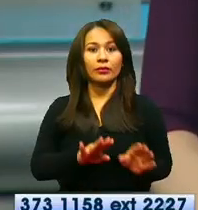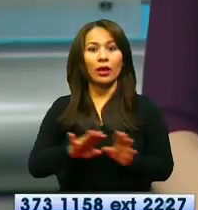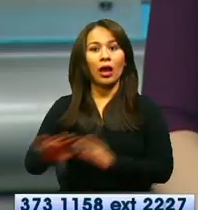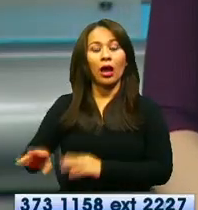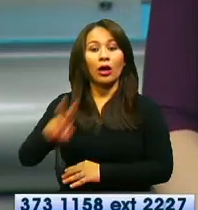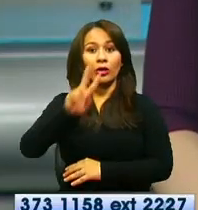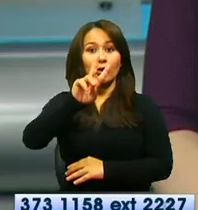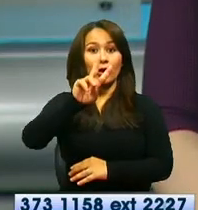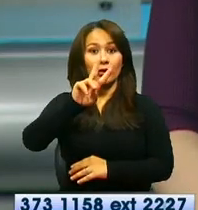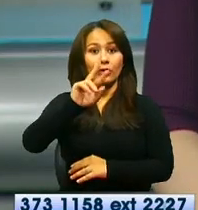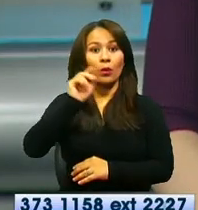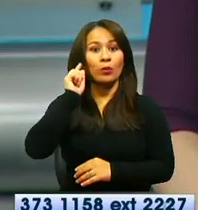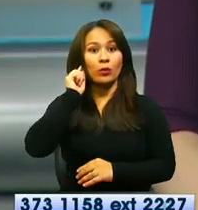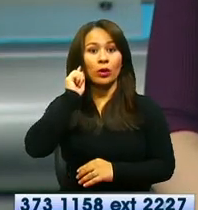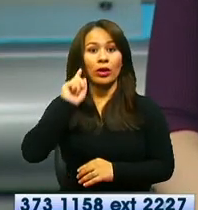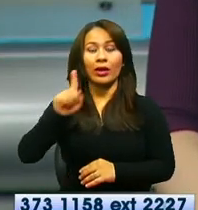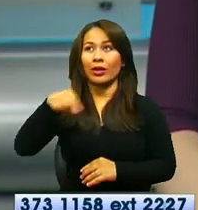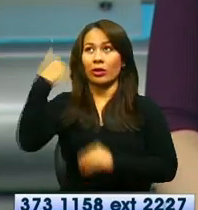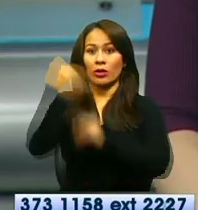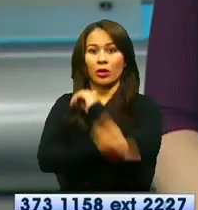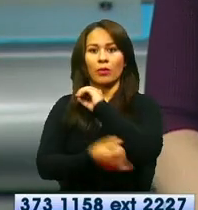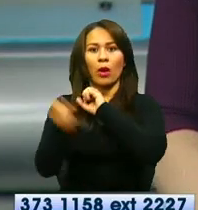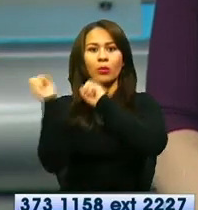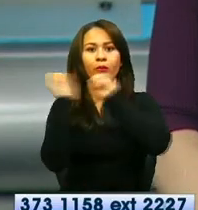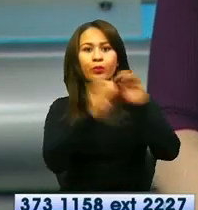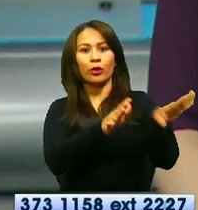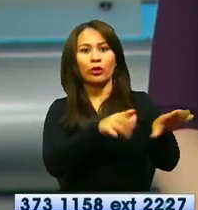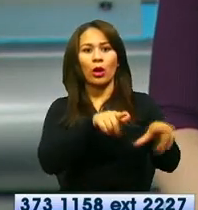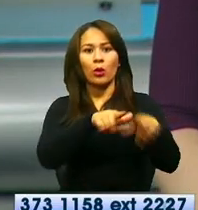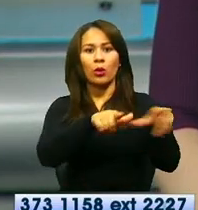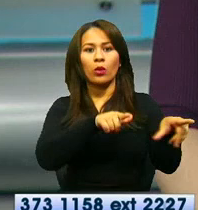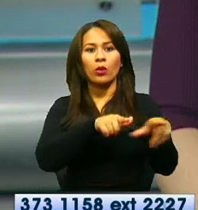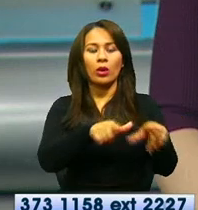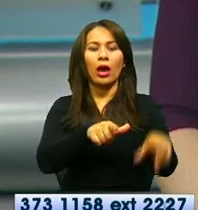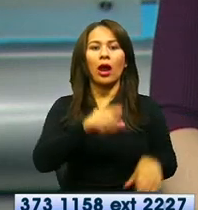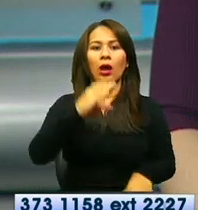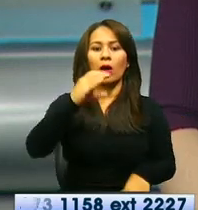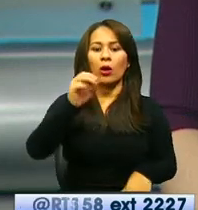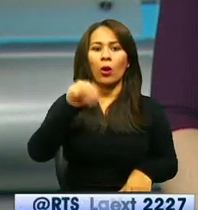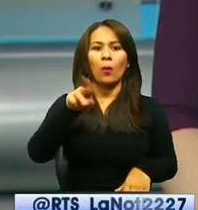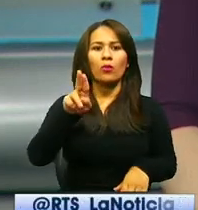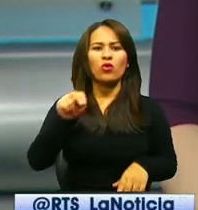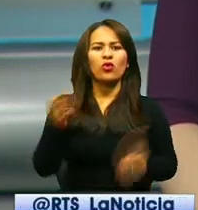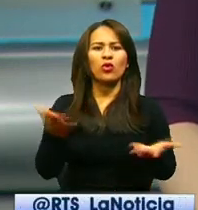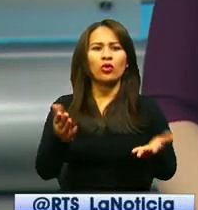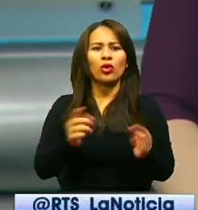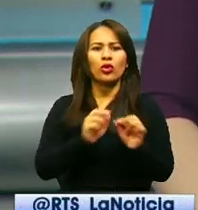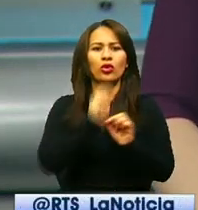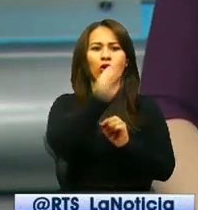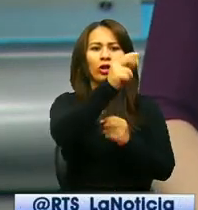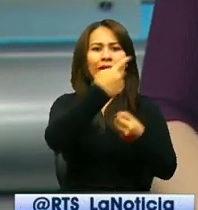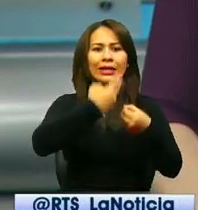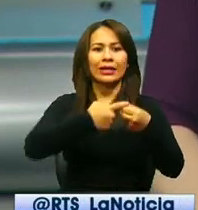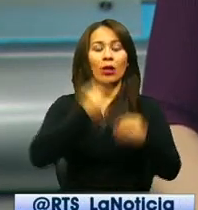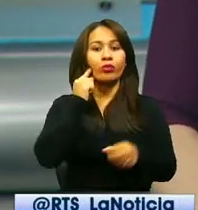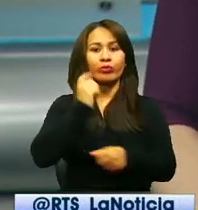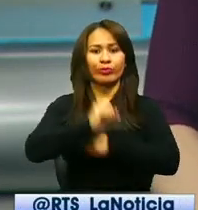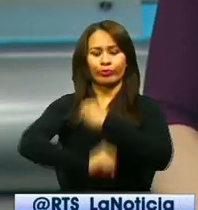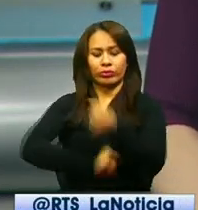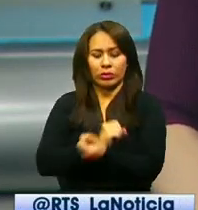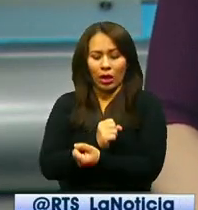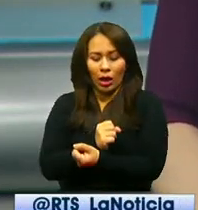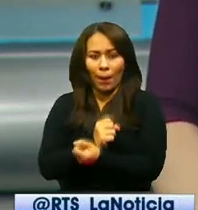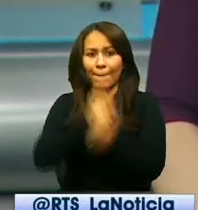Dos extranjeras fueron abandonadas de una zona desolada en el sector de San Miguel del Común, al norte de Quito. Las mujeres estaban amarradas